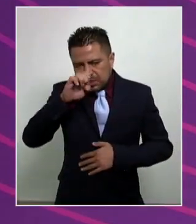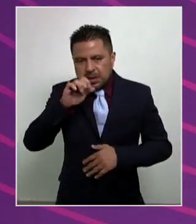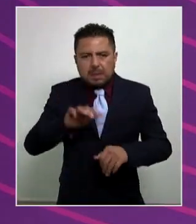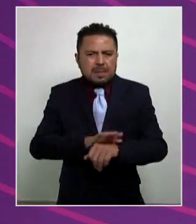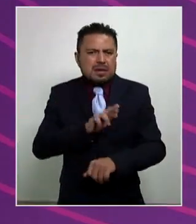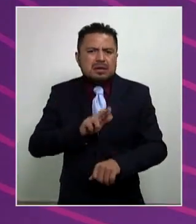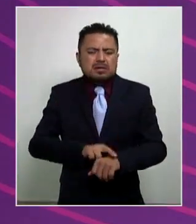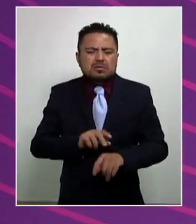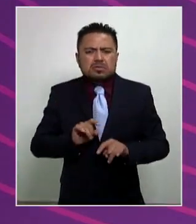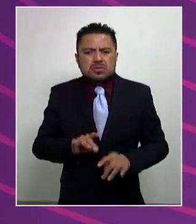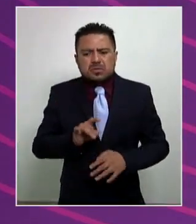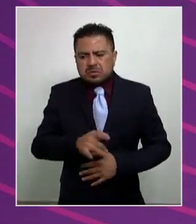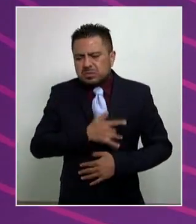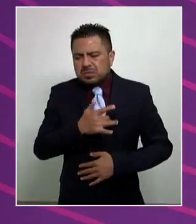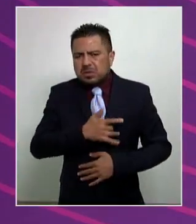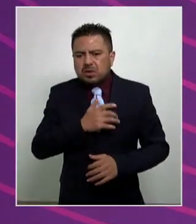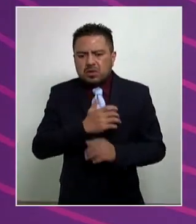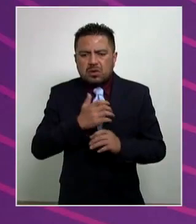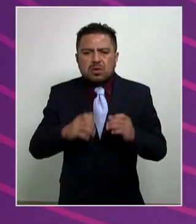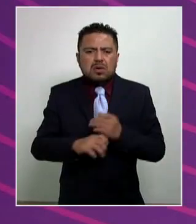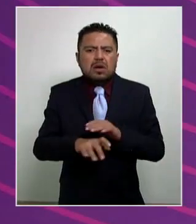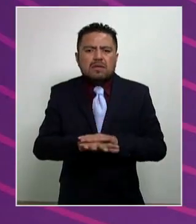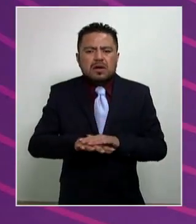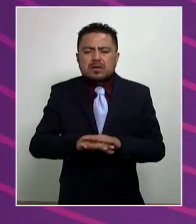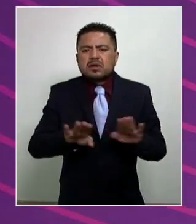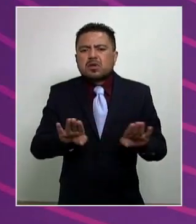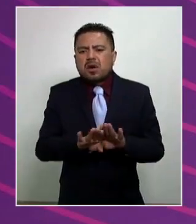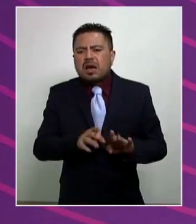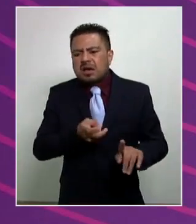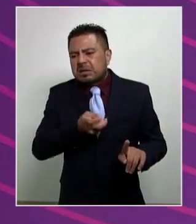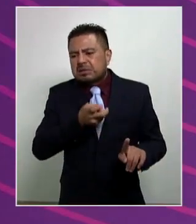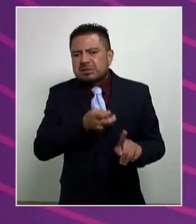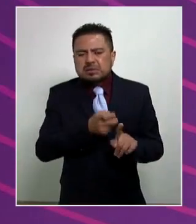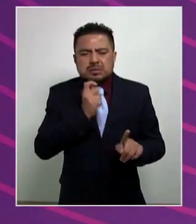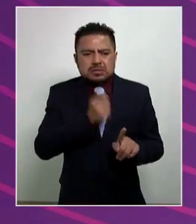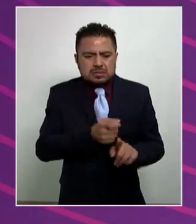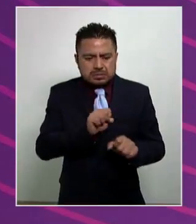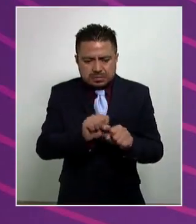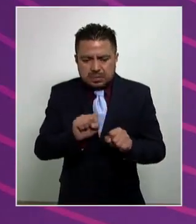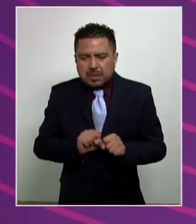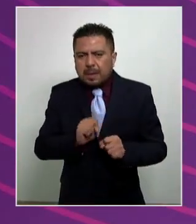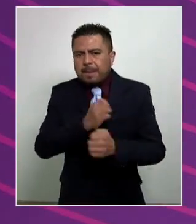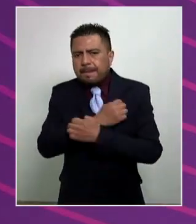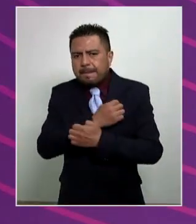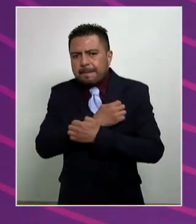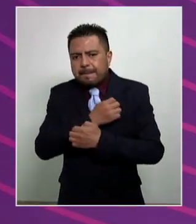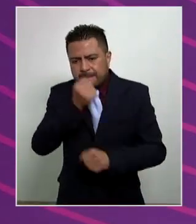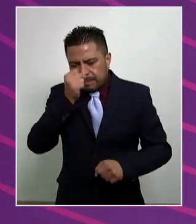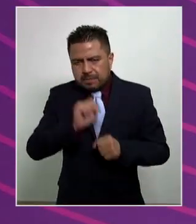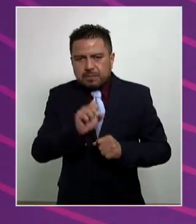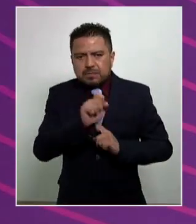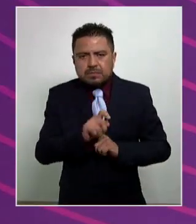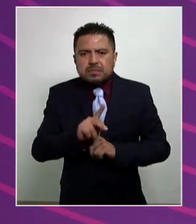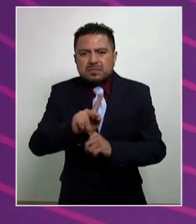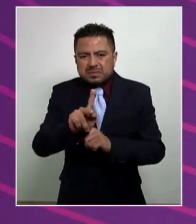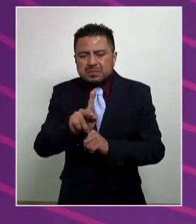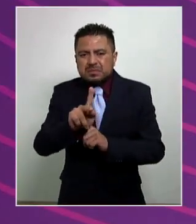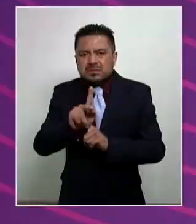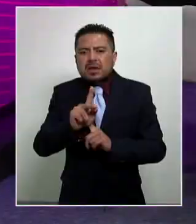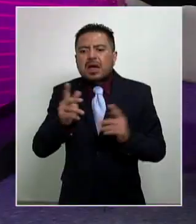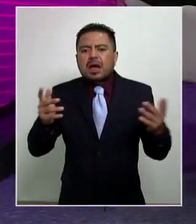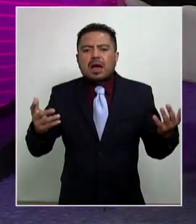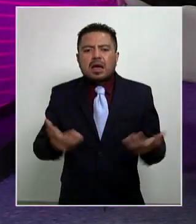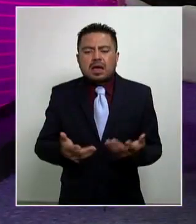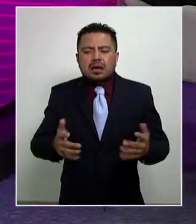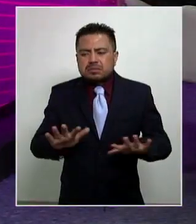muy dolorosas. Desde cosas tan básicas como es que en el sistema educativo mexicano, a través de la Secretaría de Educación Pública, se